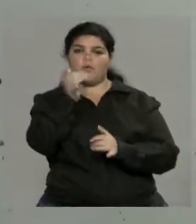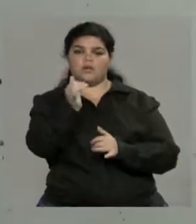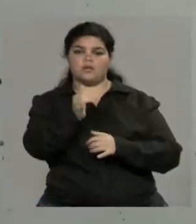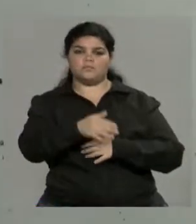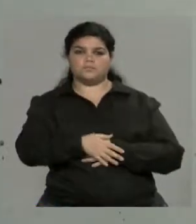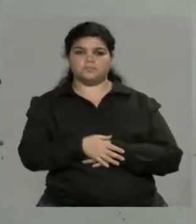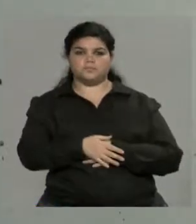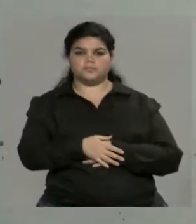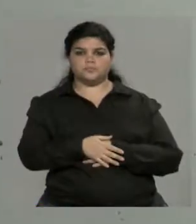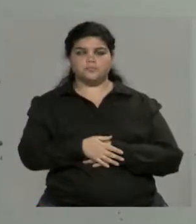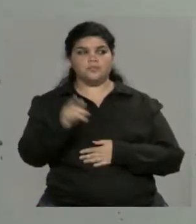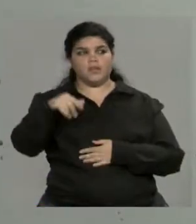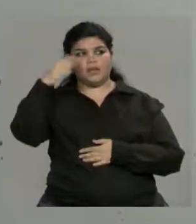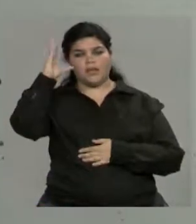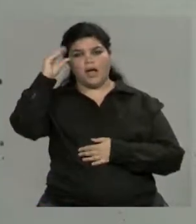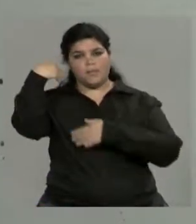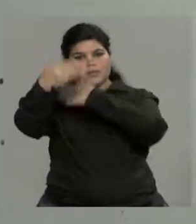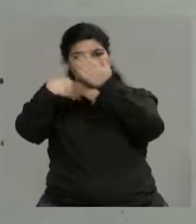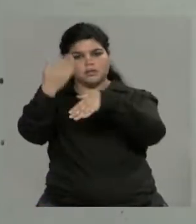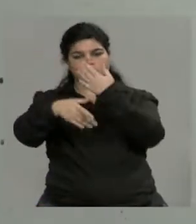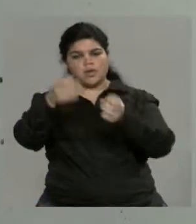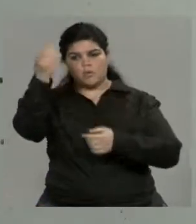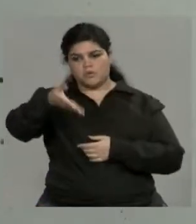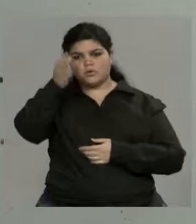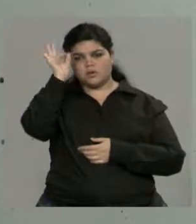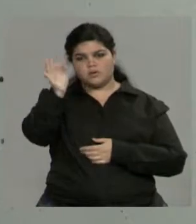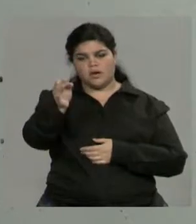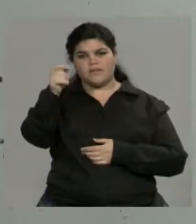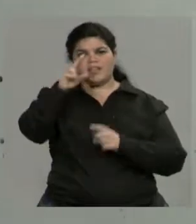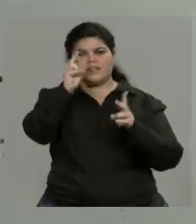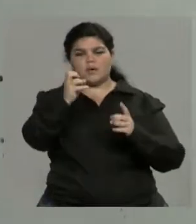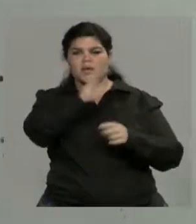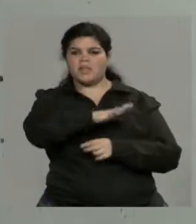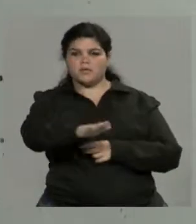Era una capacitación que estuvo a cargo de un experto en temáticas de infancia, que es Luis